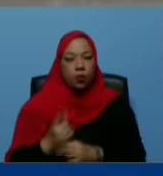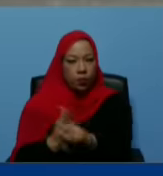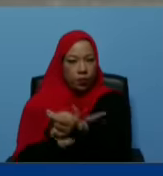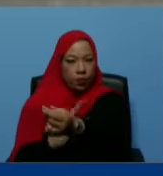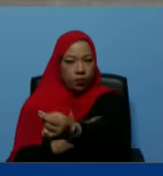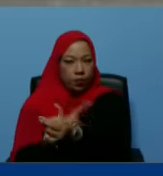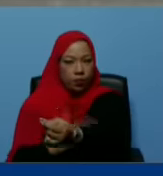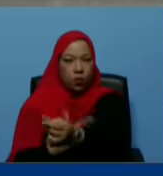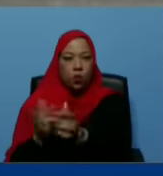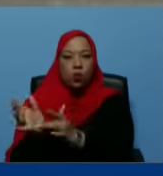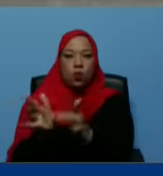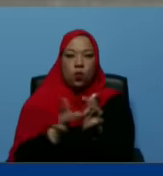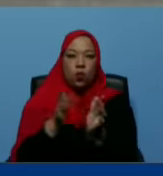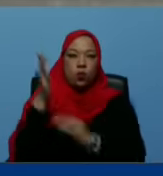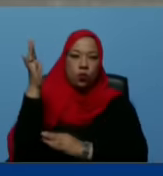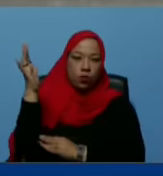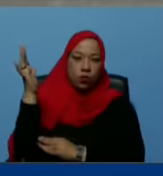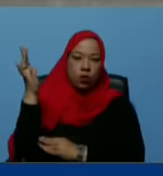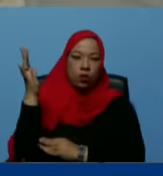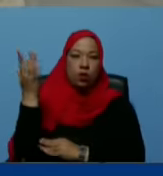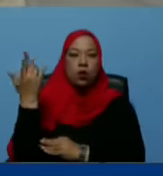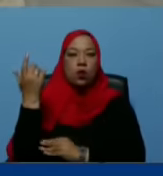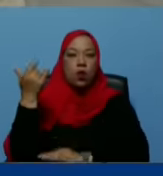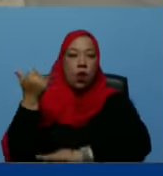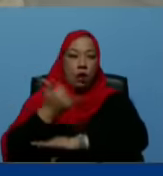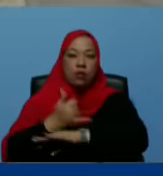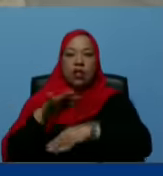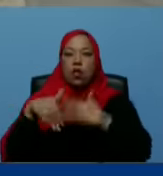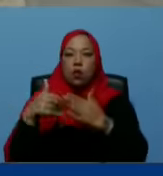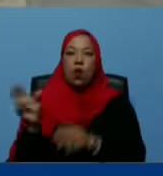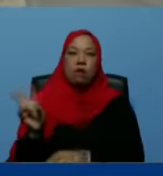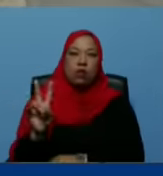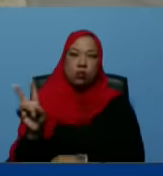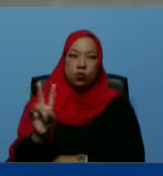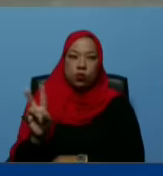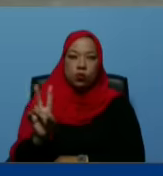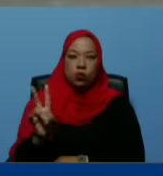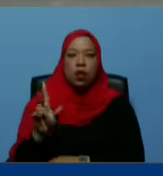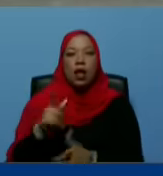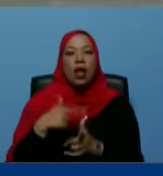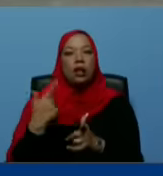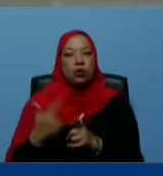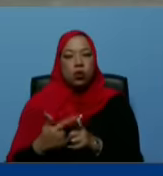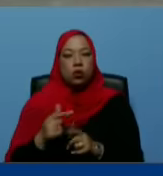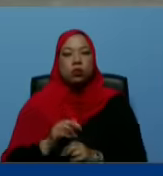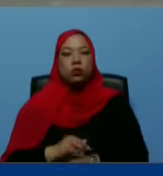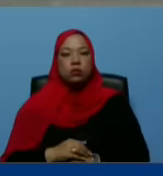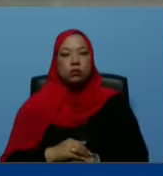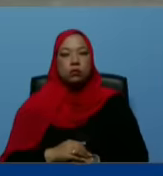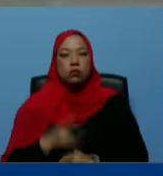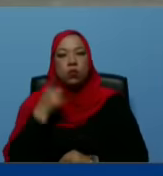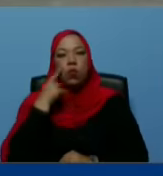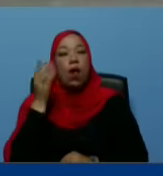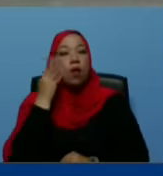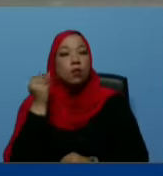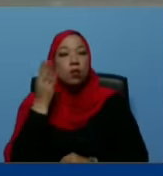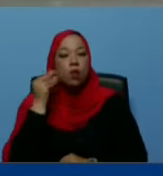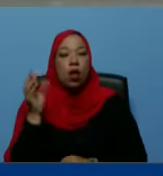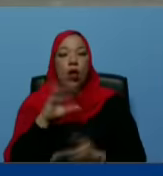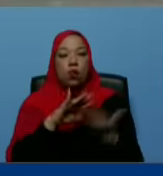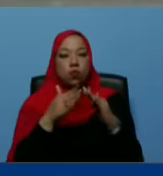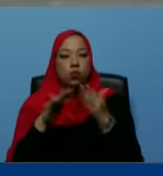hermanos de las iglesias cristianas evangélicas del país. Vamos entonces a ver esta experiencia en la